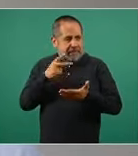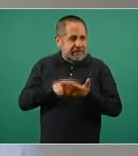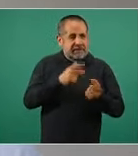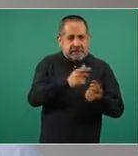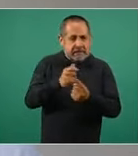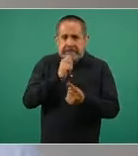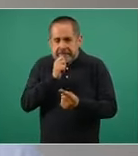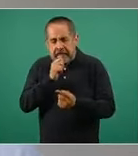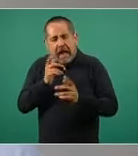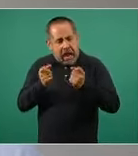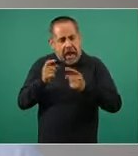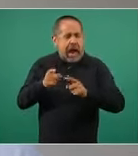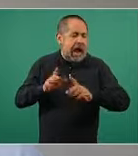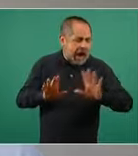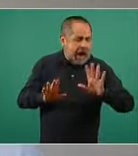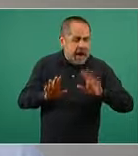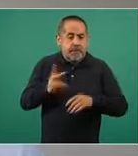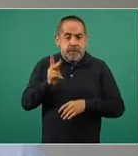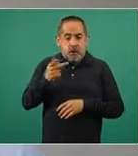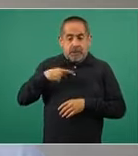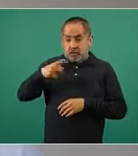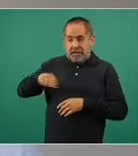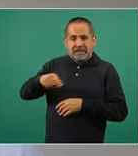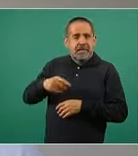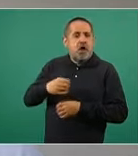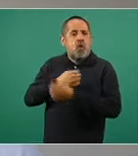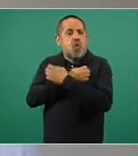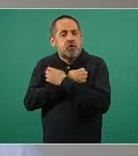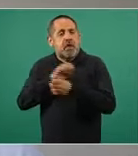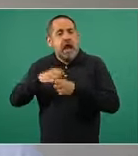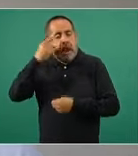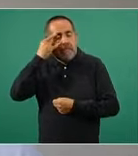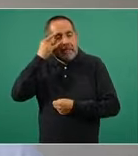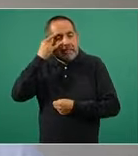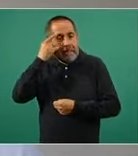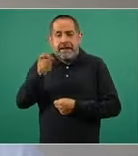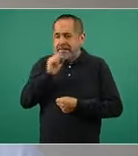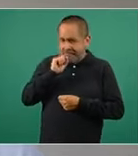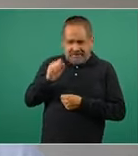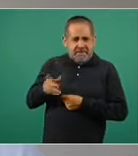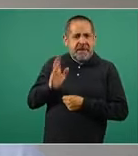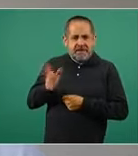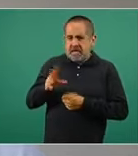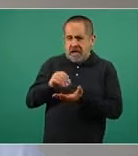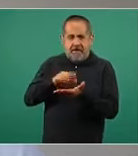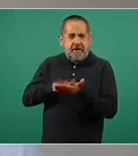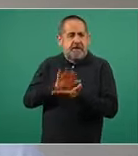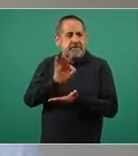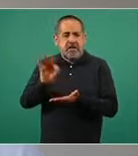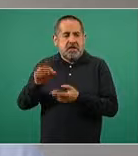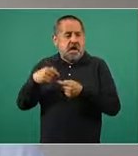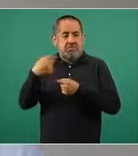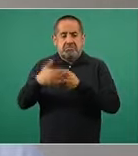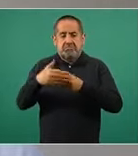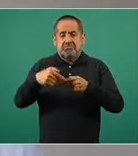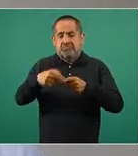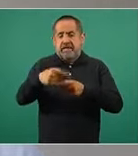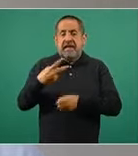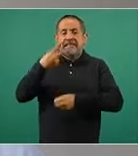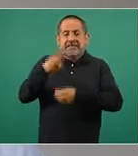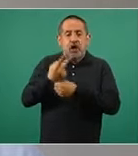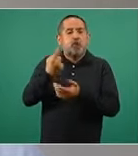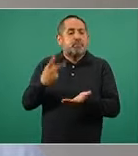vemos avances, aunque el personal educativo de Campeche también ya está programado para poder recibir su segunda dosis